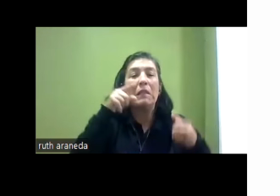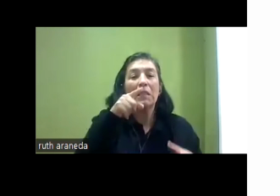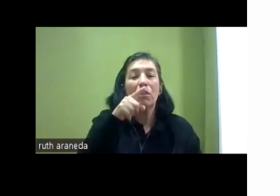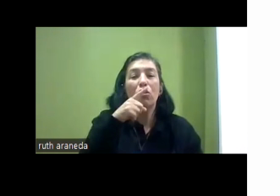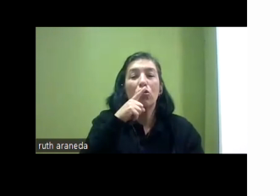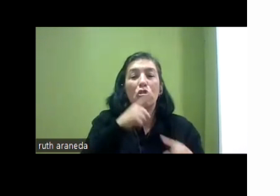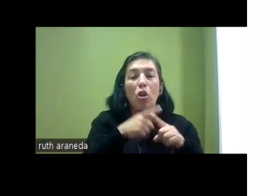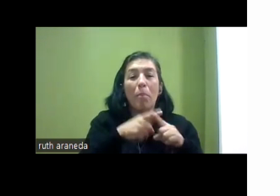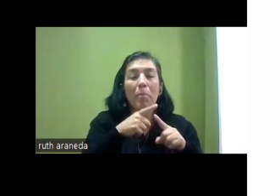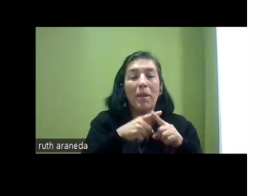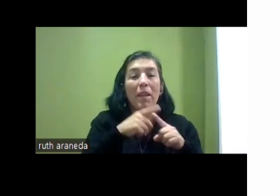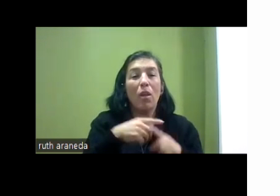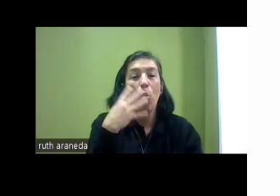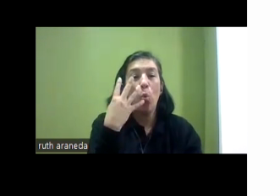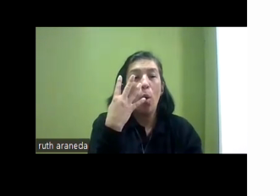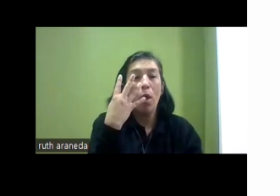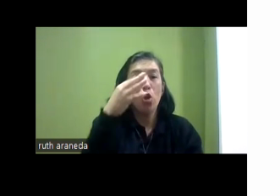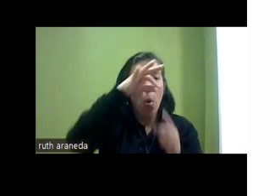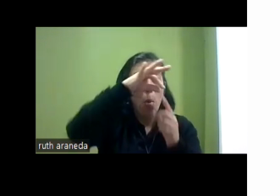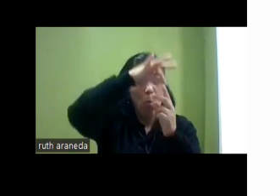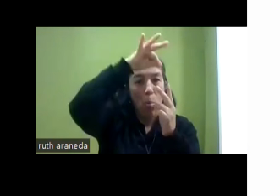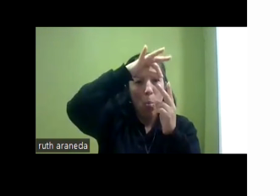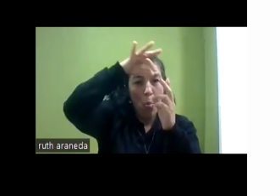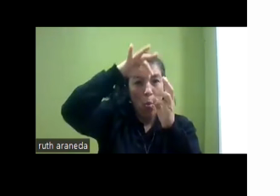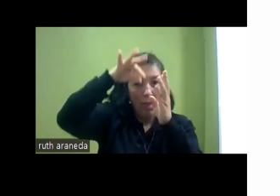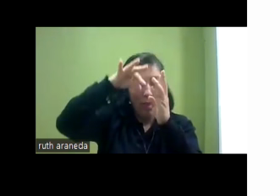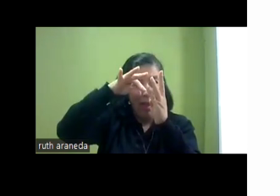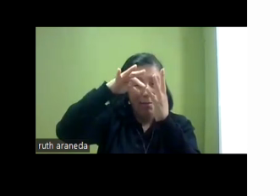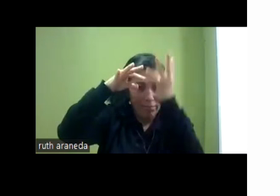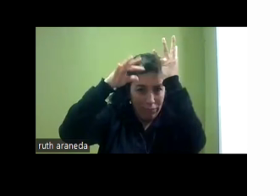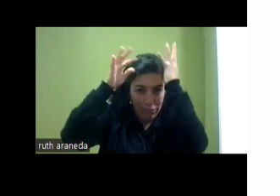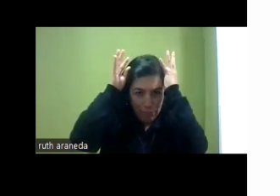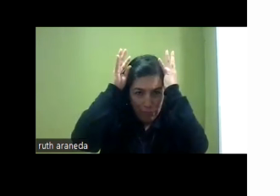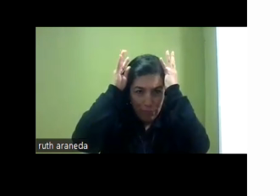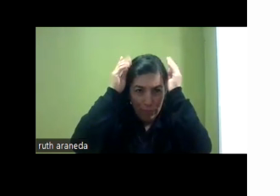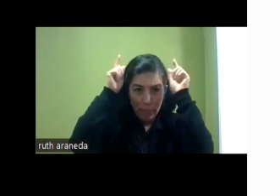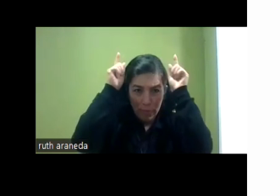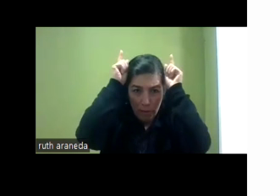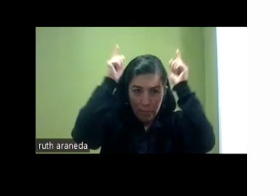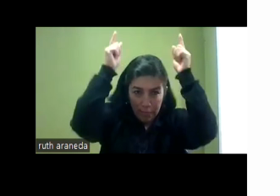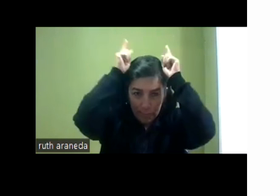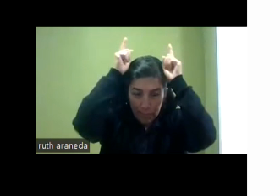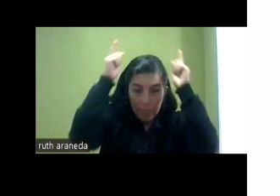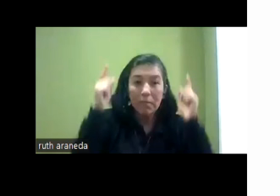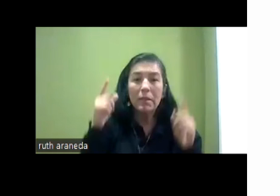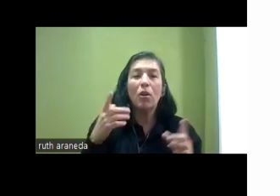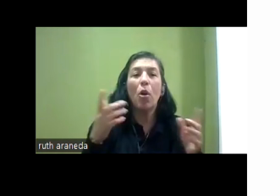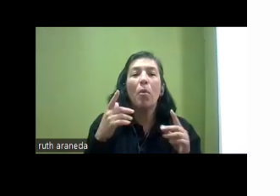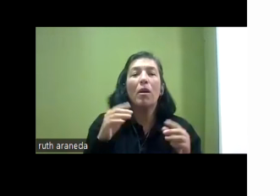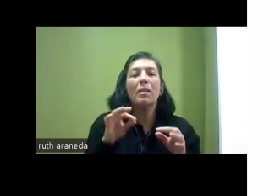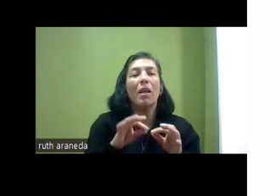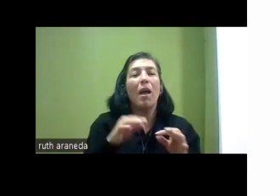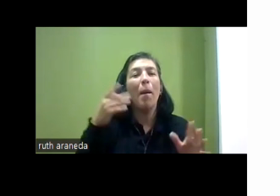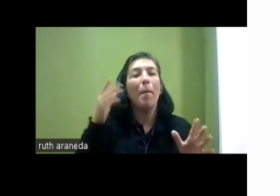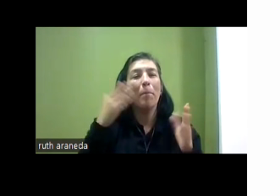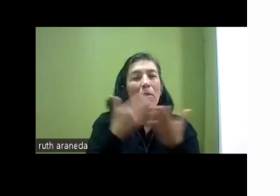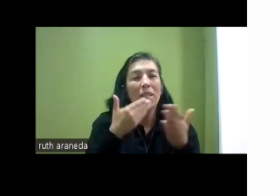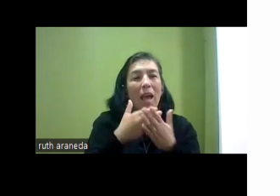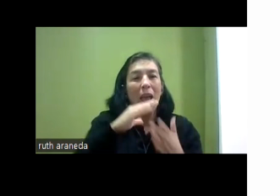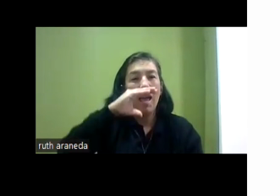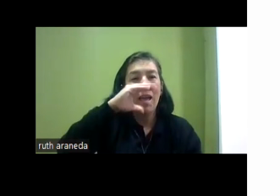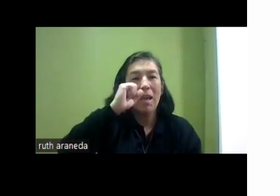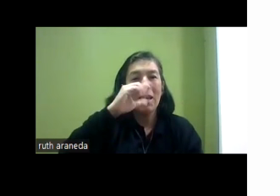de 4 puntas y era tejido con aguja de cactus